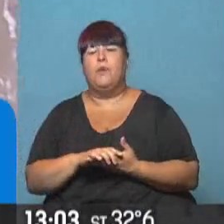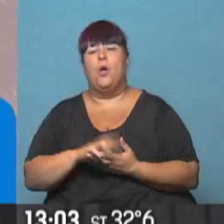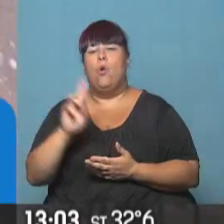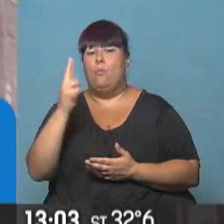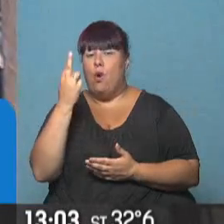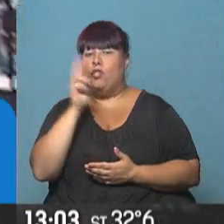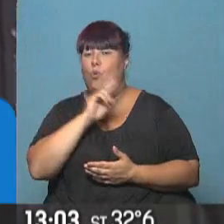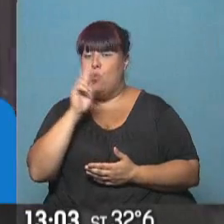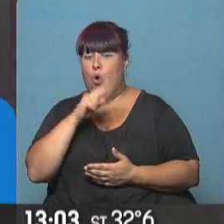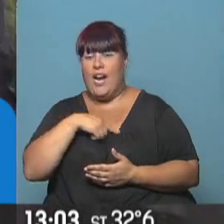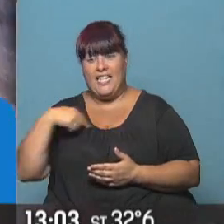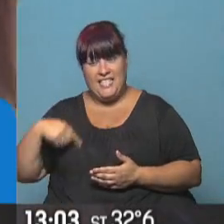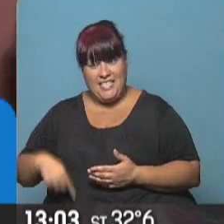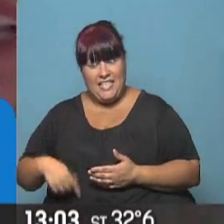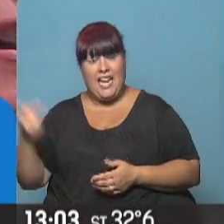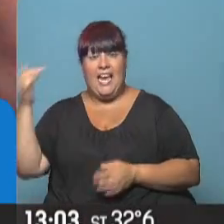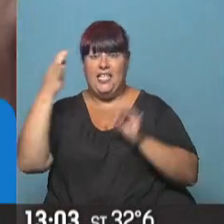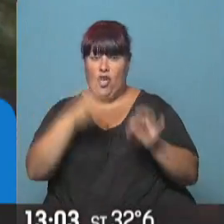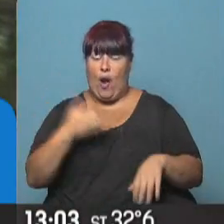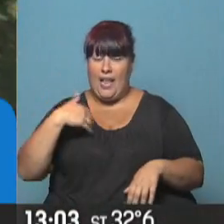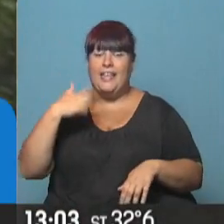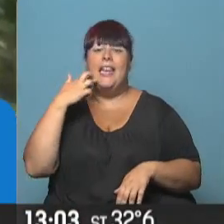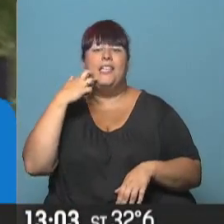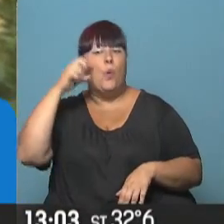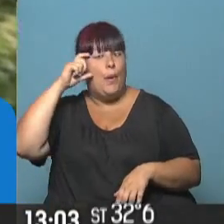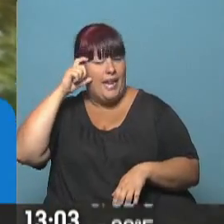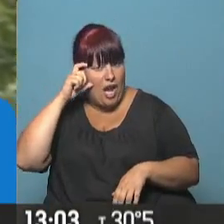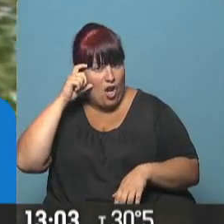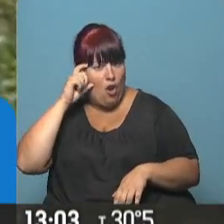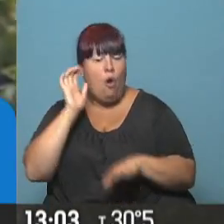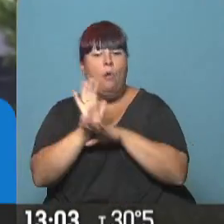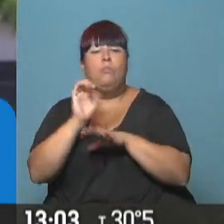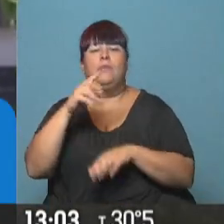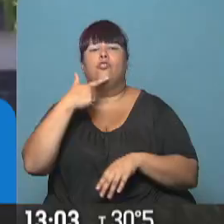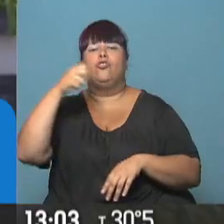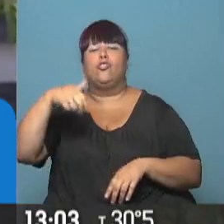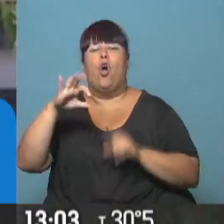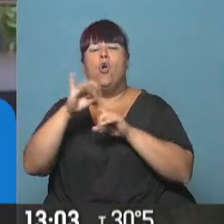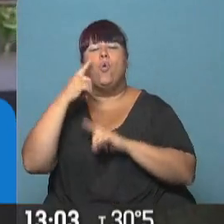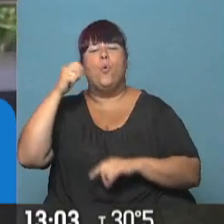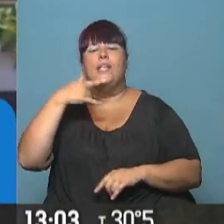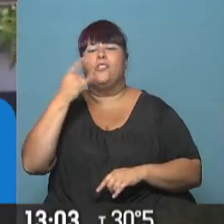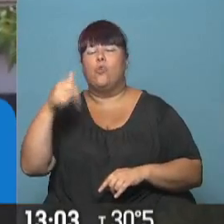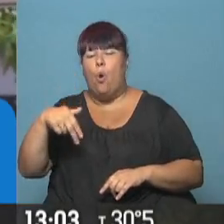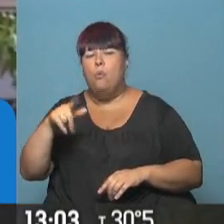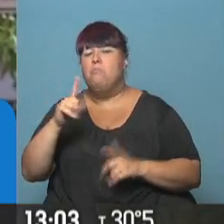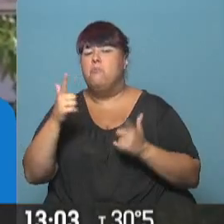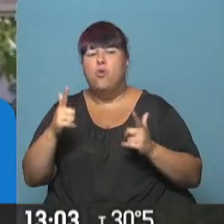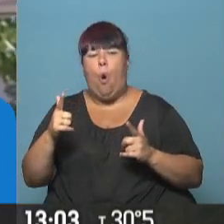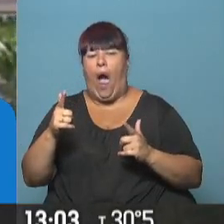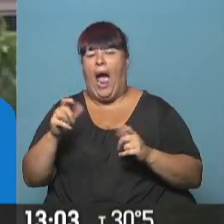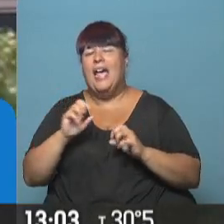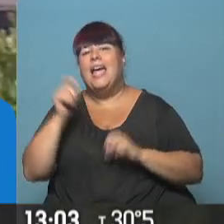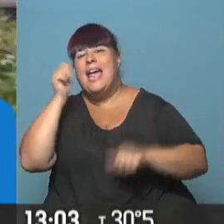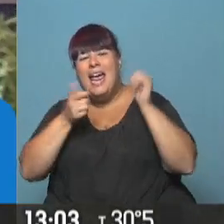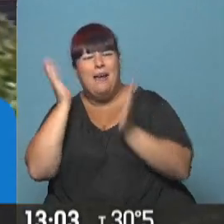muerte de la mujer china arribada a nuestro país el 19 de enero, llamada Song Qinsan, no presenta